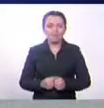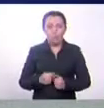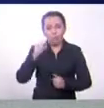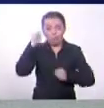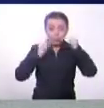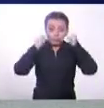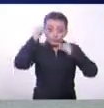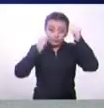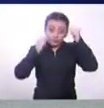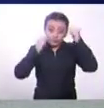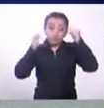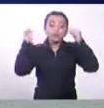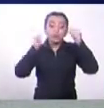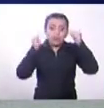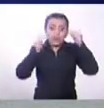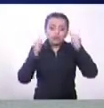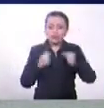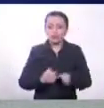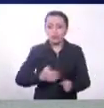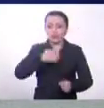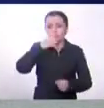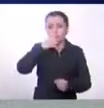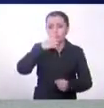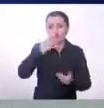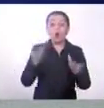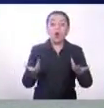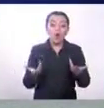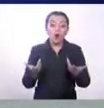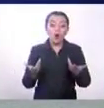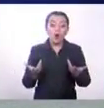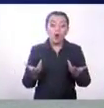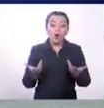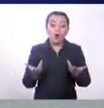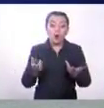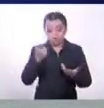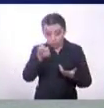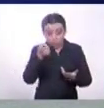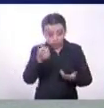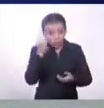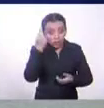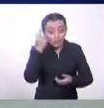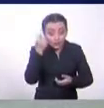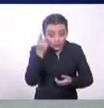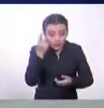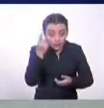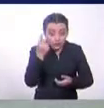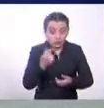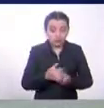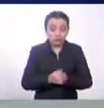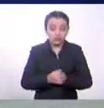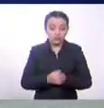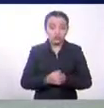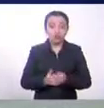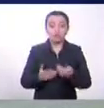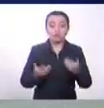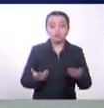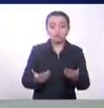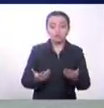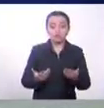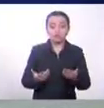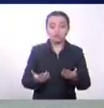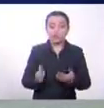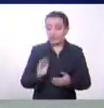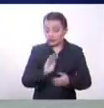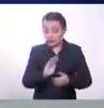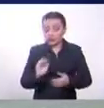me vas a decir, Mayra, estás molesta. O te puedo, y tú me entiendes. Entonces, igual, por ejemplo, los niños pueden hacer el ejercicio en